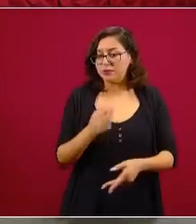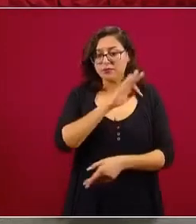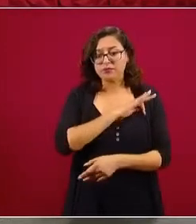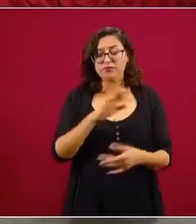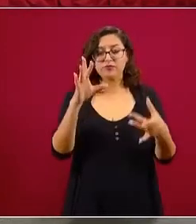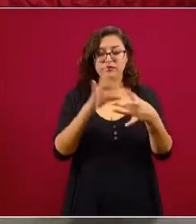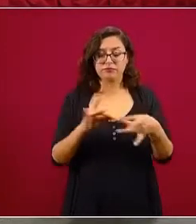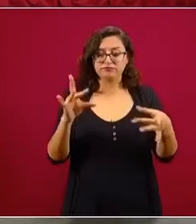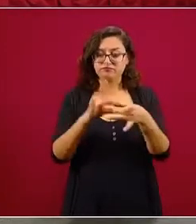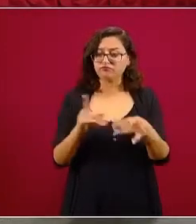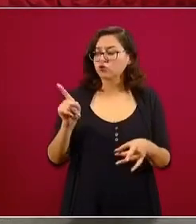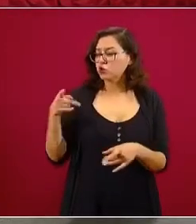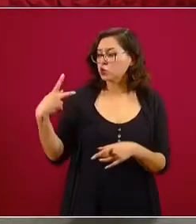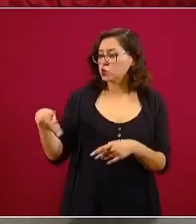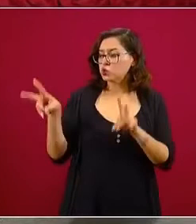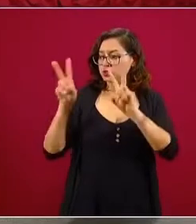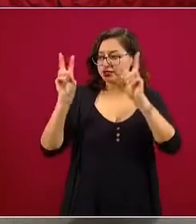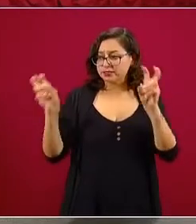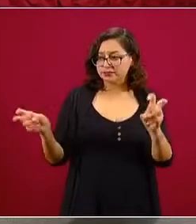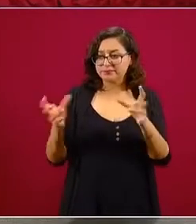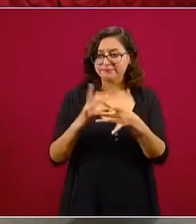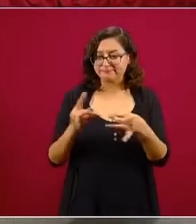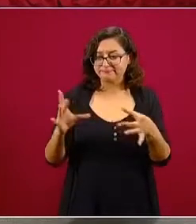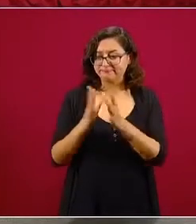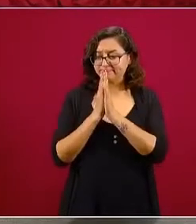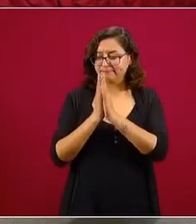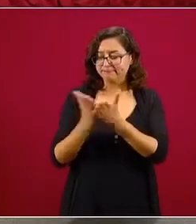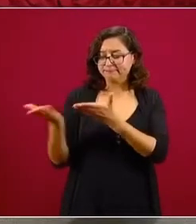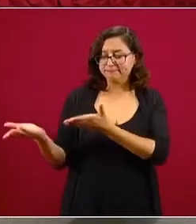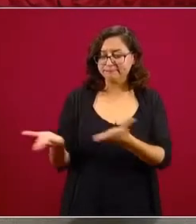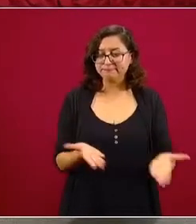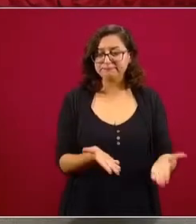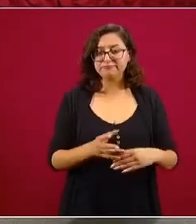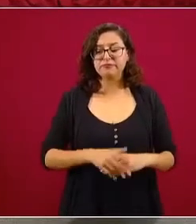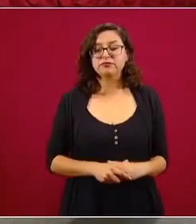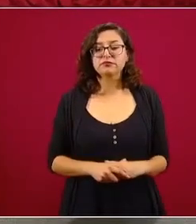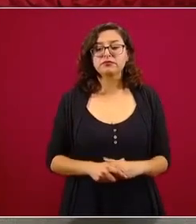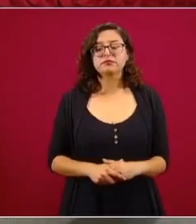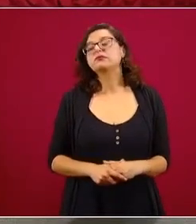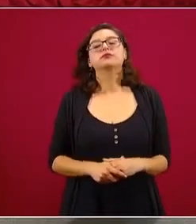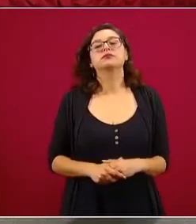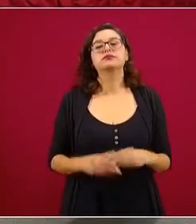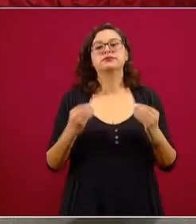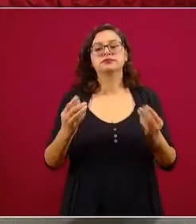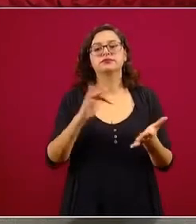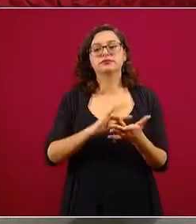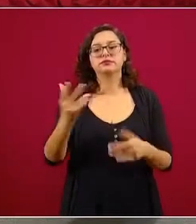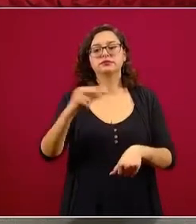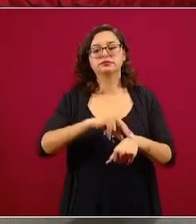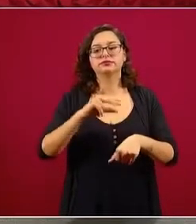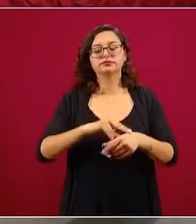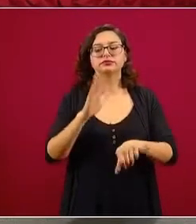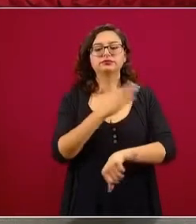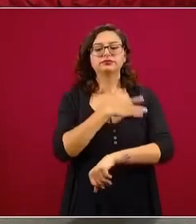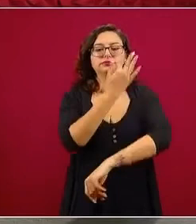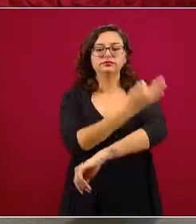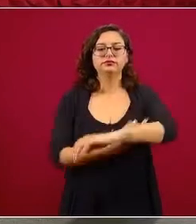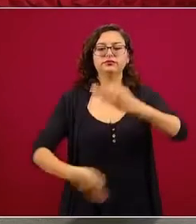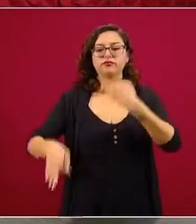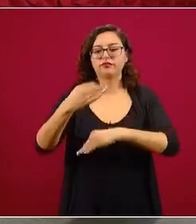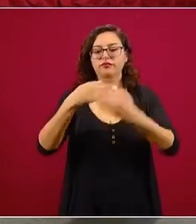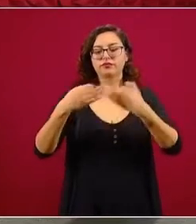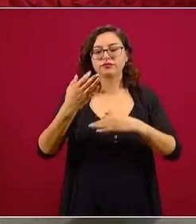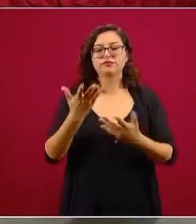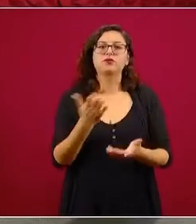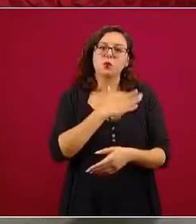nos comparta el componente temático de esta noche. Muchas gracias, doctor. Buenas tardes, buenas noches a todos y todos.